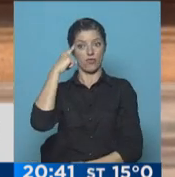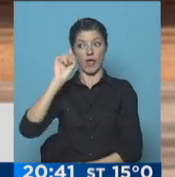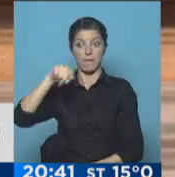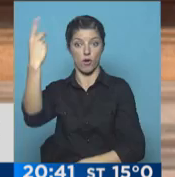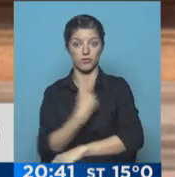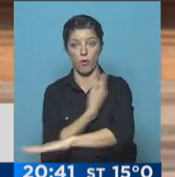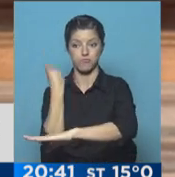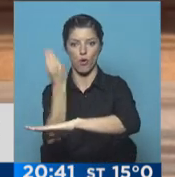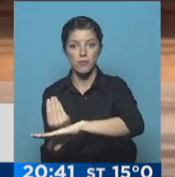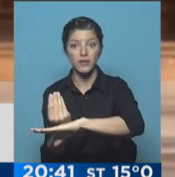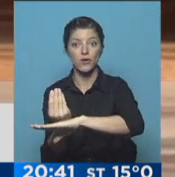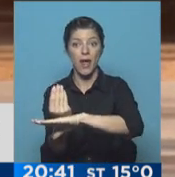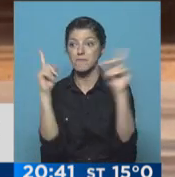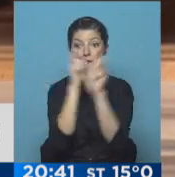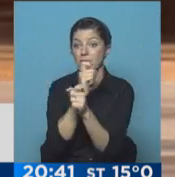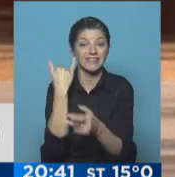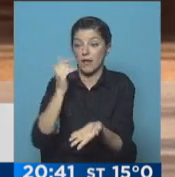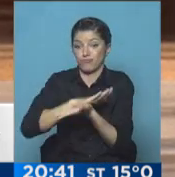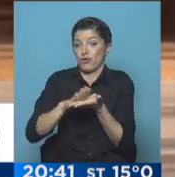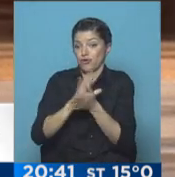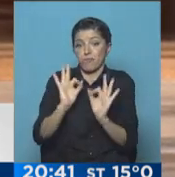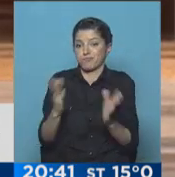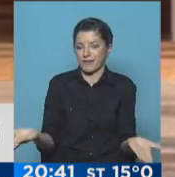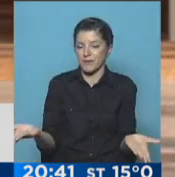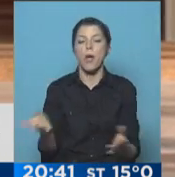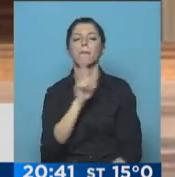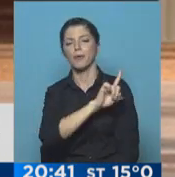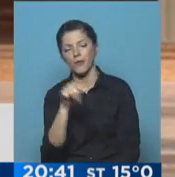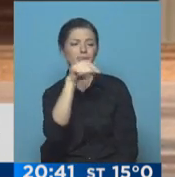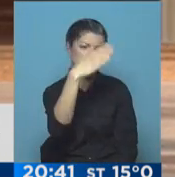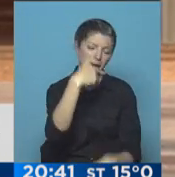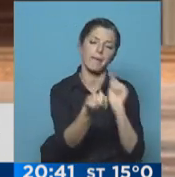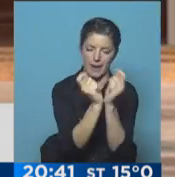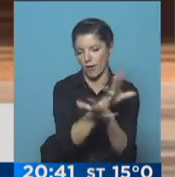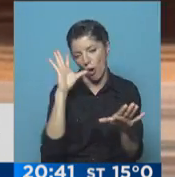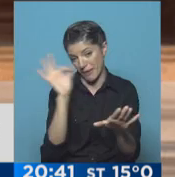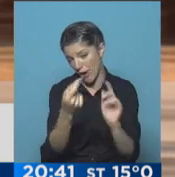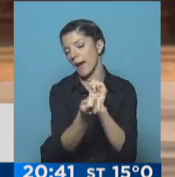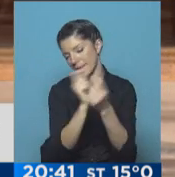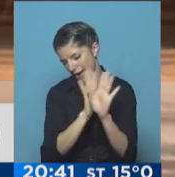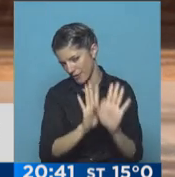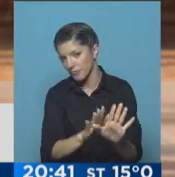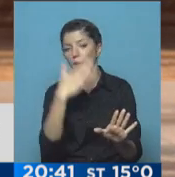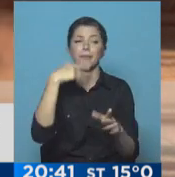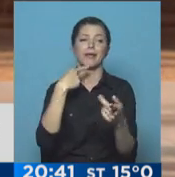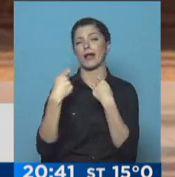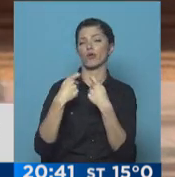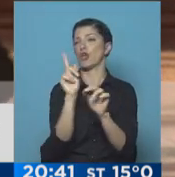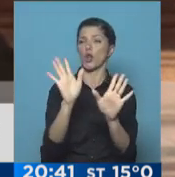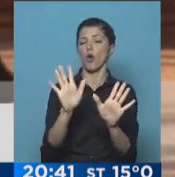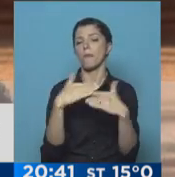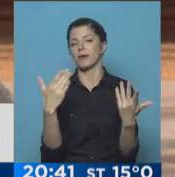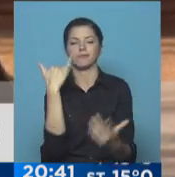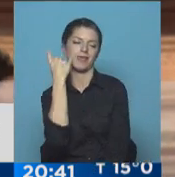no tenga ese problema. Sin embargo, no, dijeron que iban a... Después cambiaron de posición. Después dijeron que no, que iban a negociar, pero ya